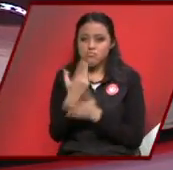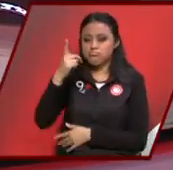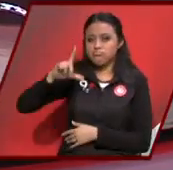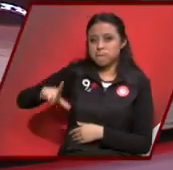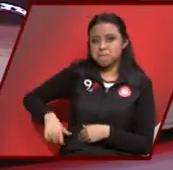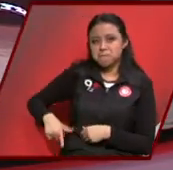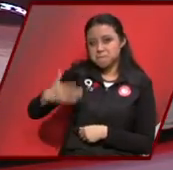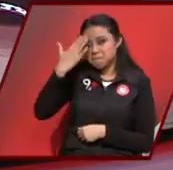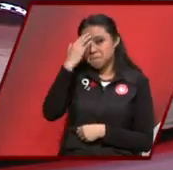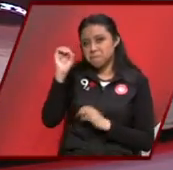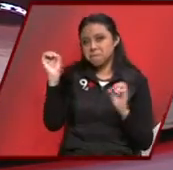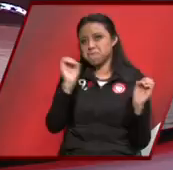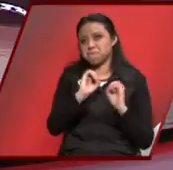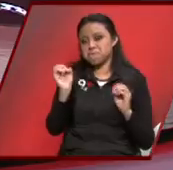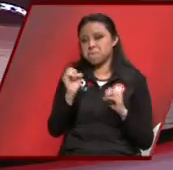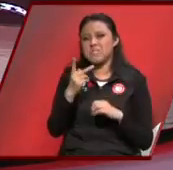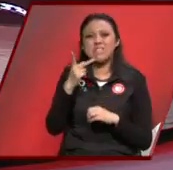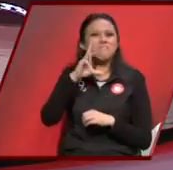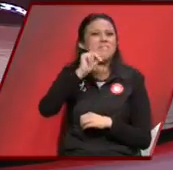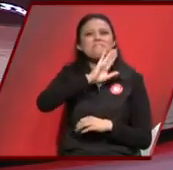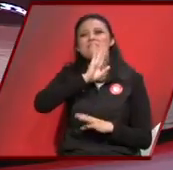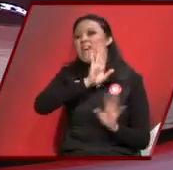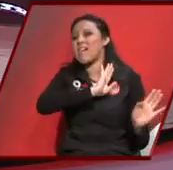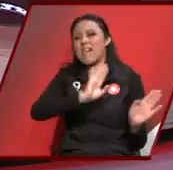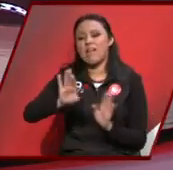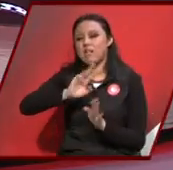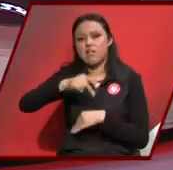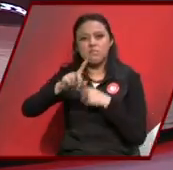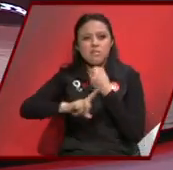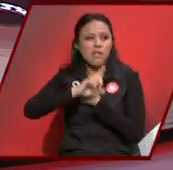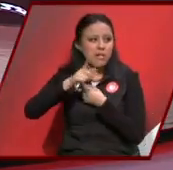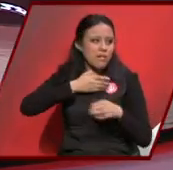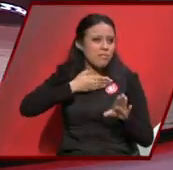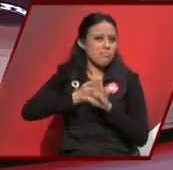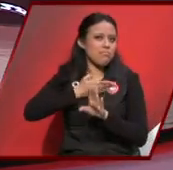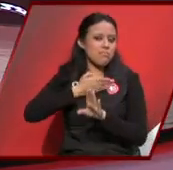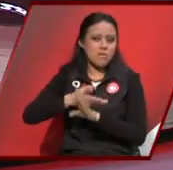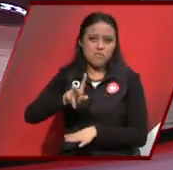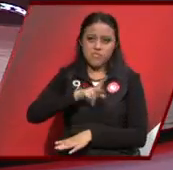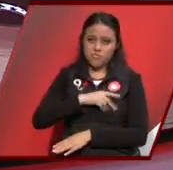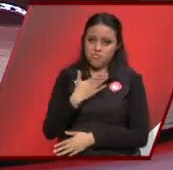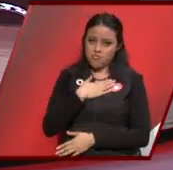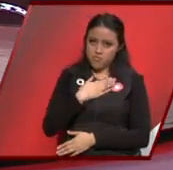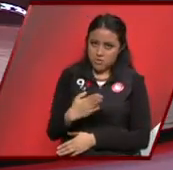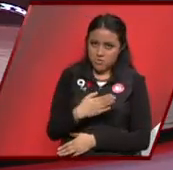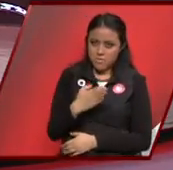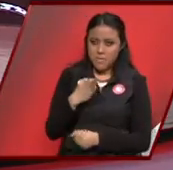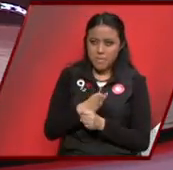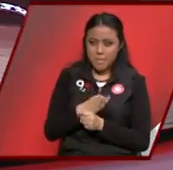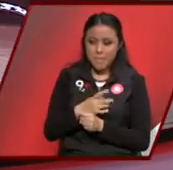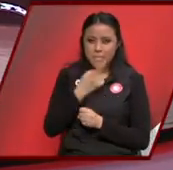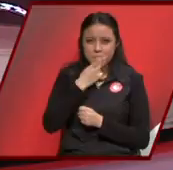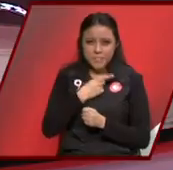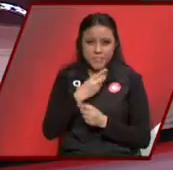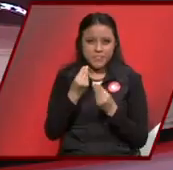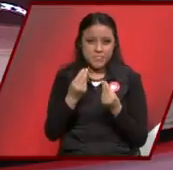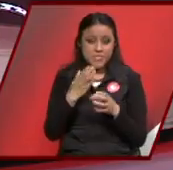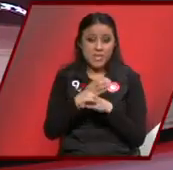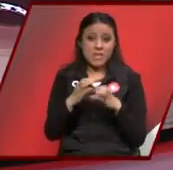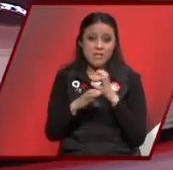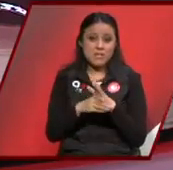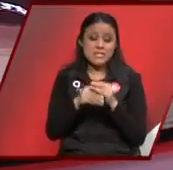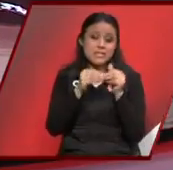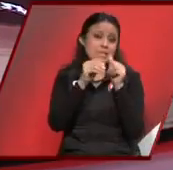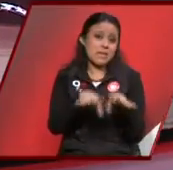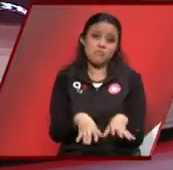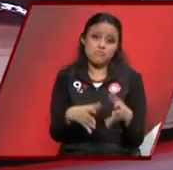gobierno, desconoce lo que hizo el anterior. Lo que hizo el anterior está mal hecho. Así y empiezan es. A tirarse y lo mismo es lo bueno. Así y, es. Y entonces tengo aquí el reporte de 1,000 obras